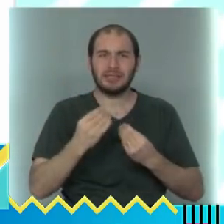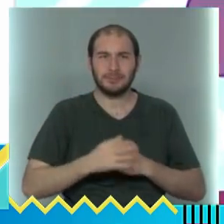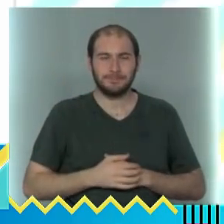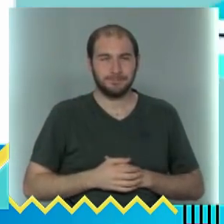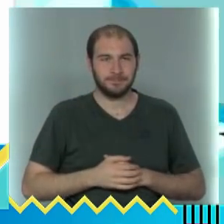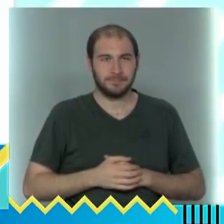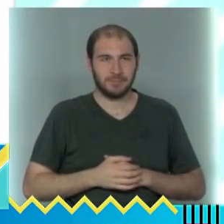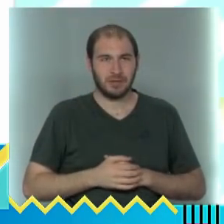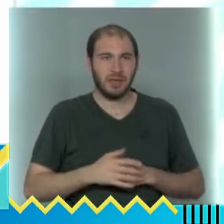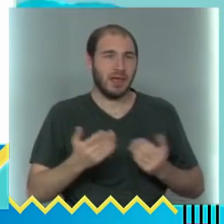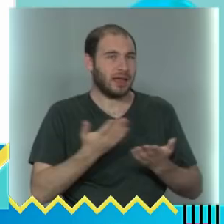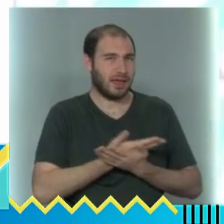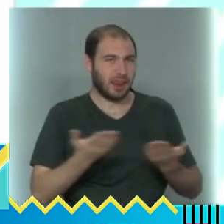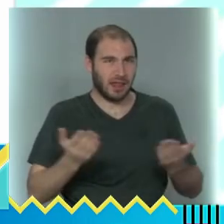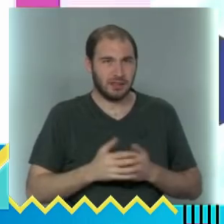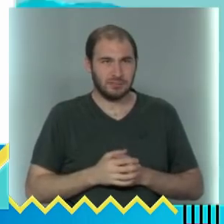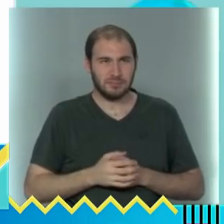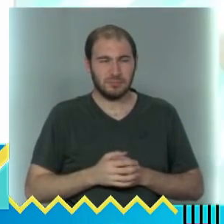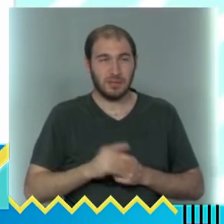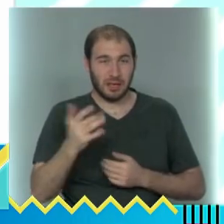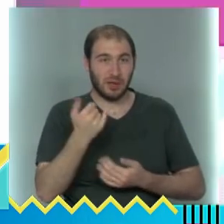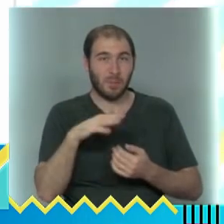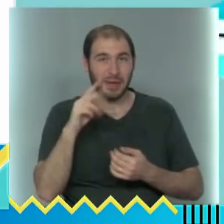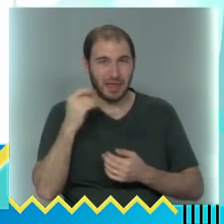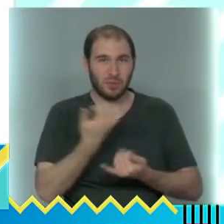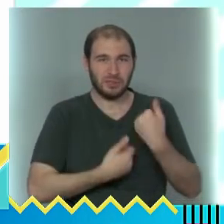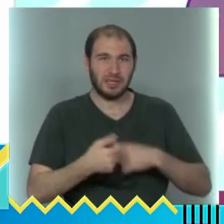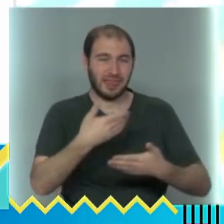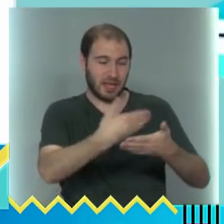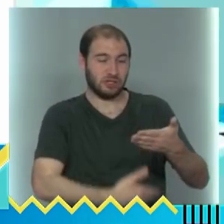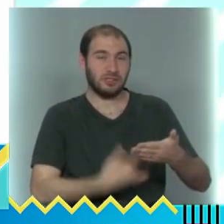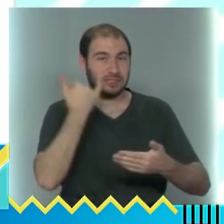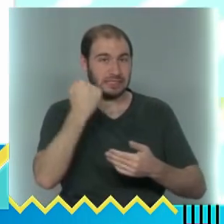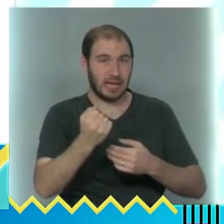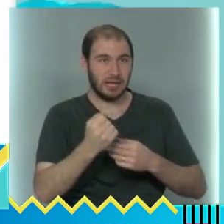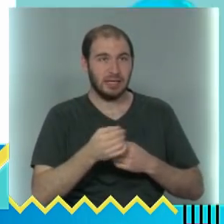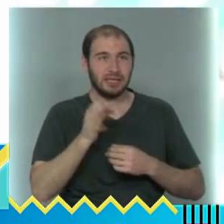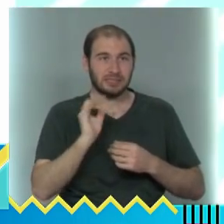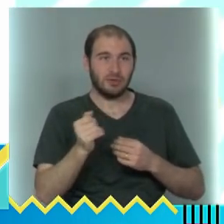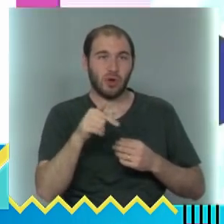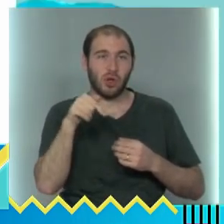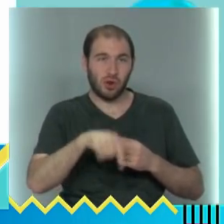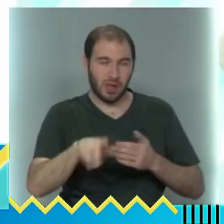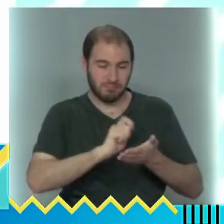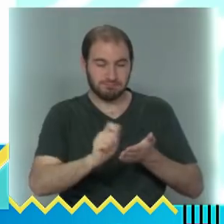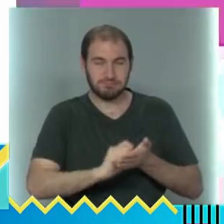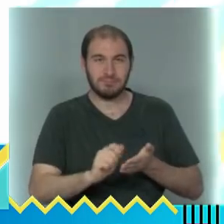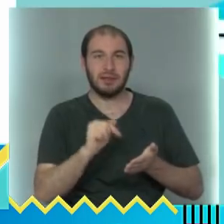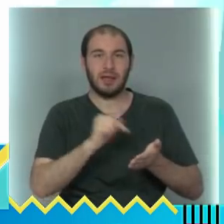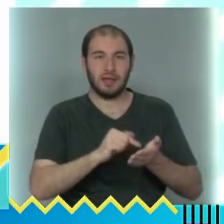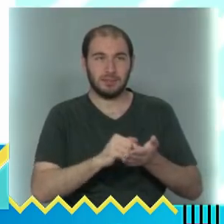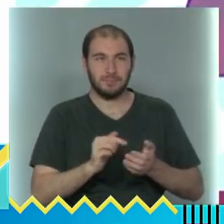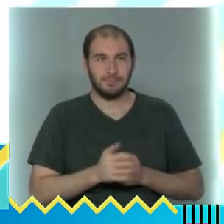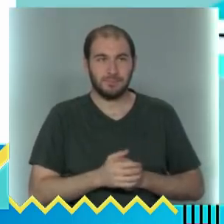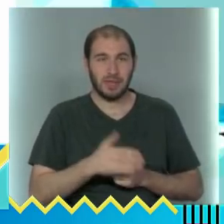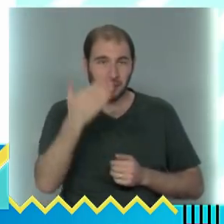Cristina? Generalmente, un poco como dice Mariana, ya viene el diagnóstico, ¿no es cierto?, para saber que estamos frente, ¿no es cierto?,